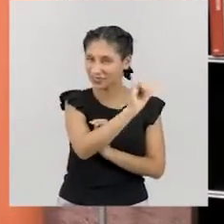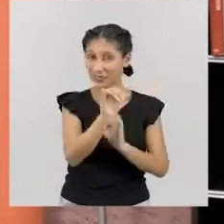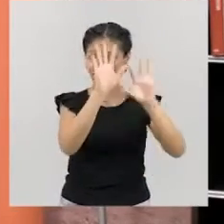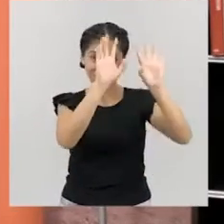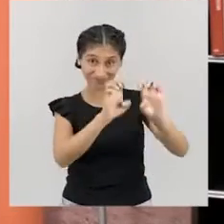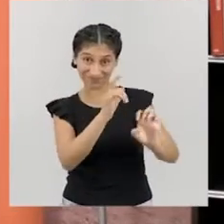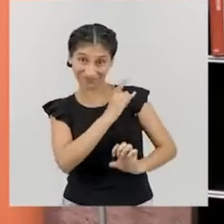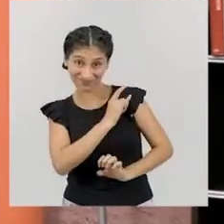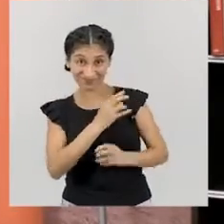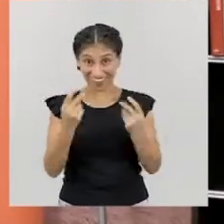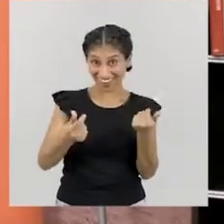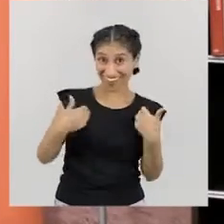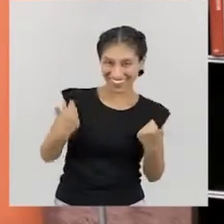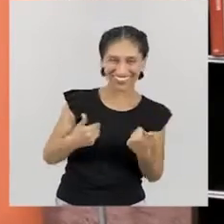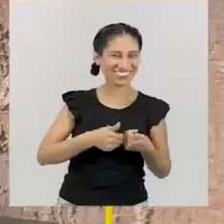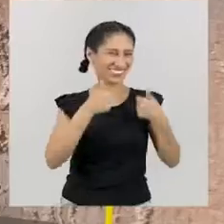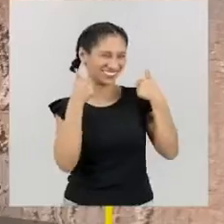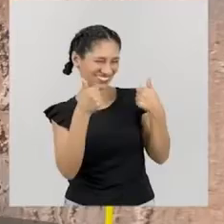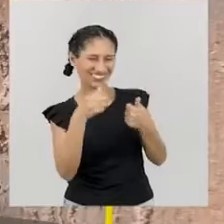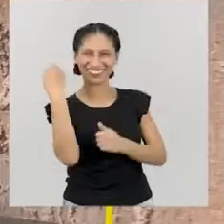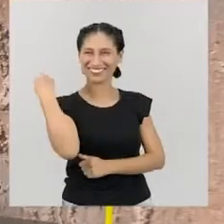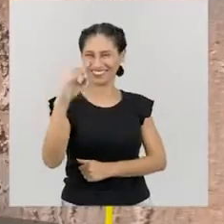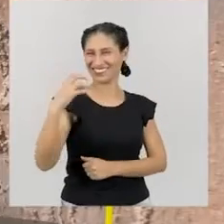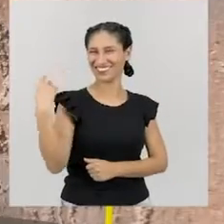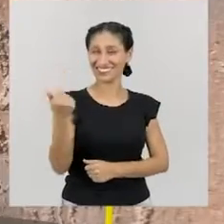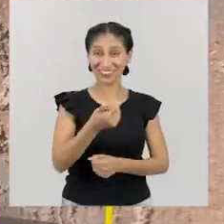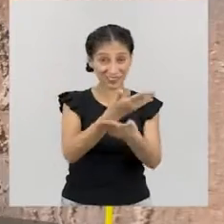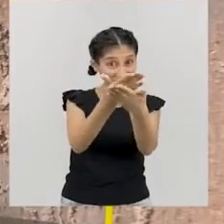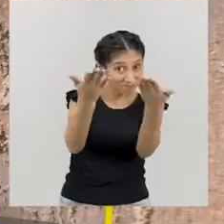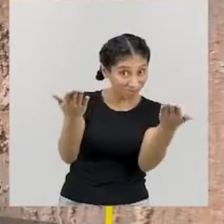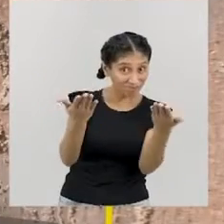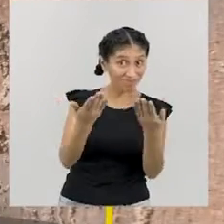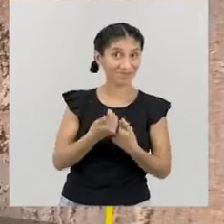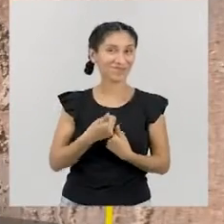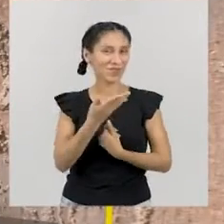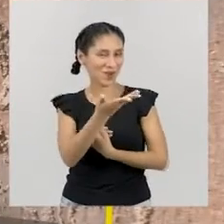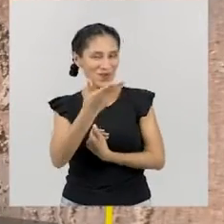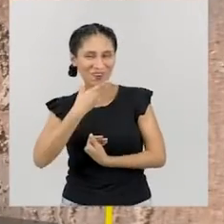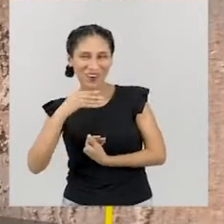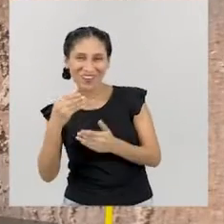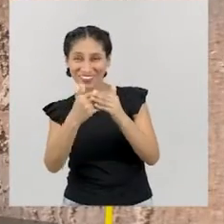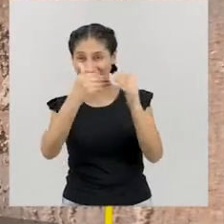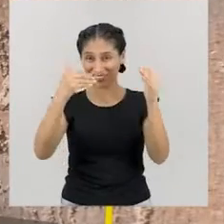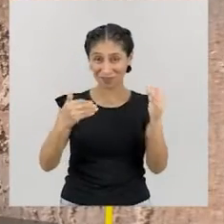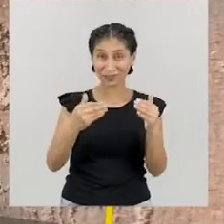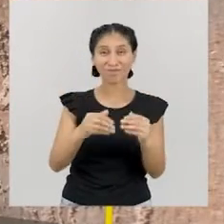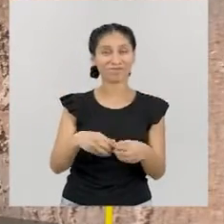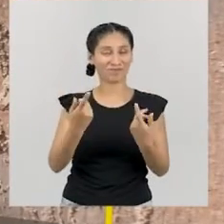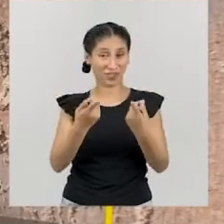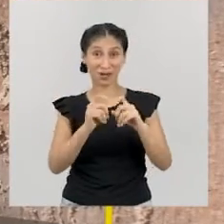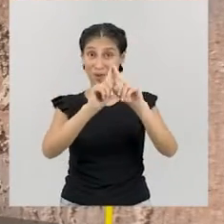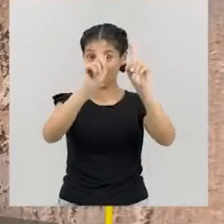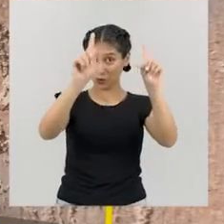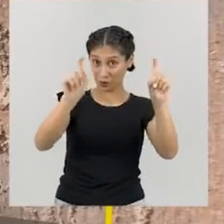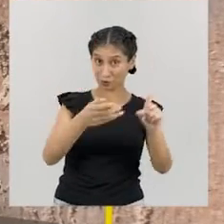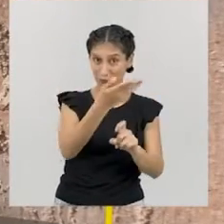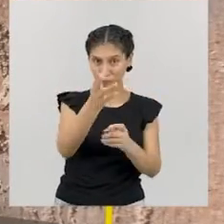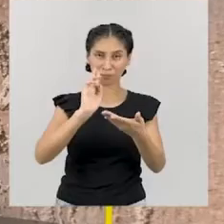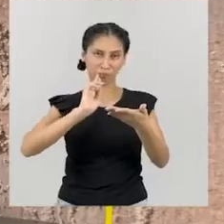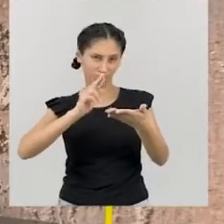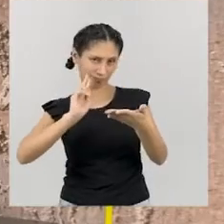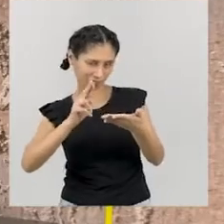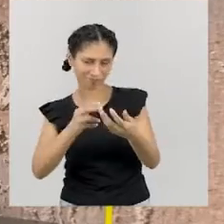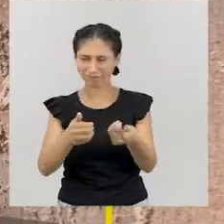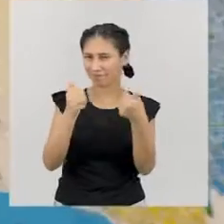de admisión. ¿Estás lista? Lista, siempre lista. Y ustedes, chicos y chicas de la pre, acompáñenme a responder las